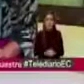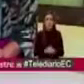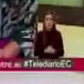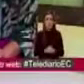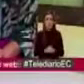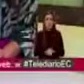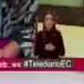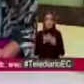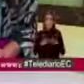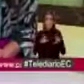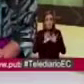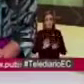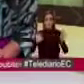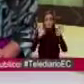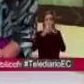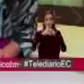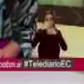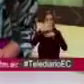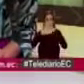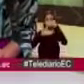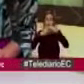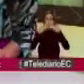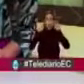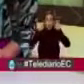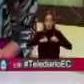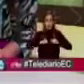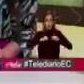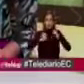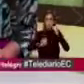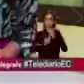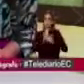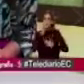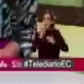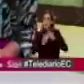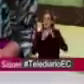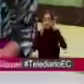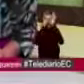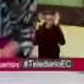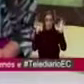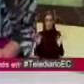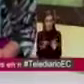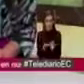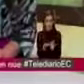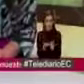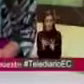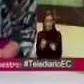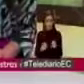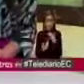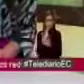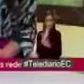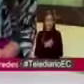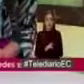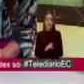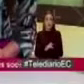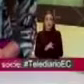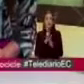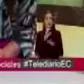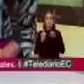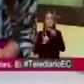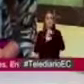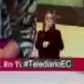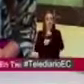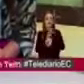La Agencia de Regulación y Control de Electricidad, ARCONEL, emitió un nuevo tarifario por consumo eléctrico. El director de la institución, Bolívar Lucio, explicó que el